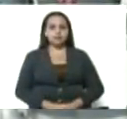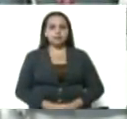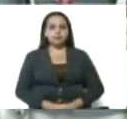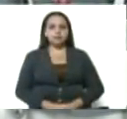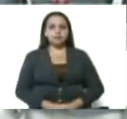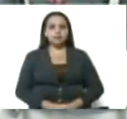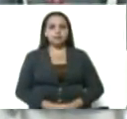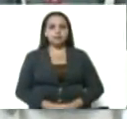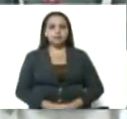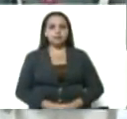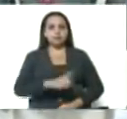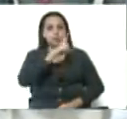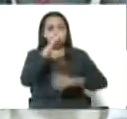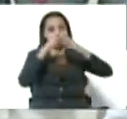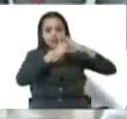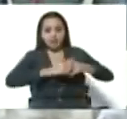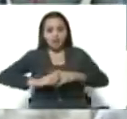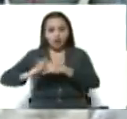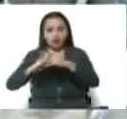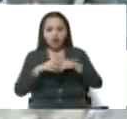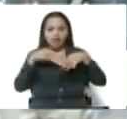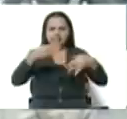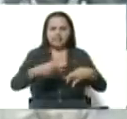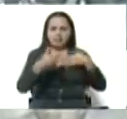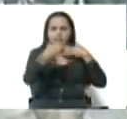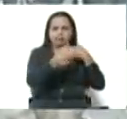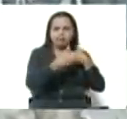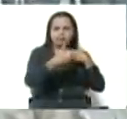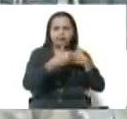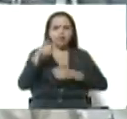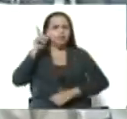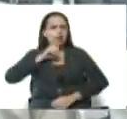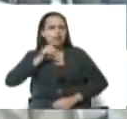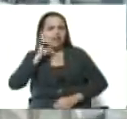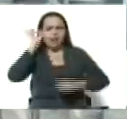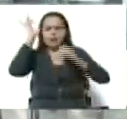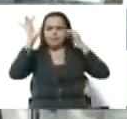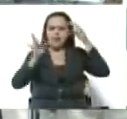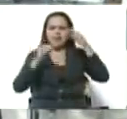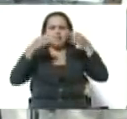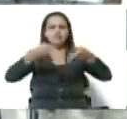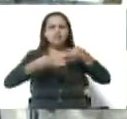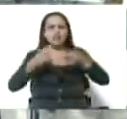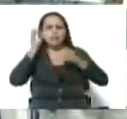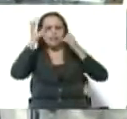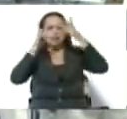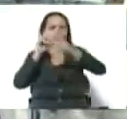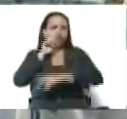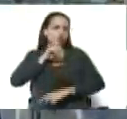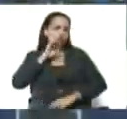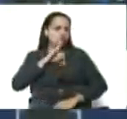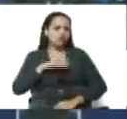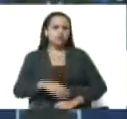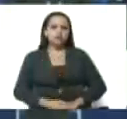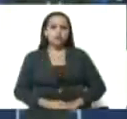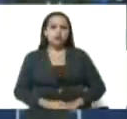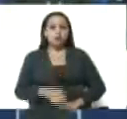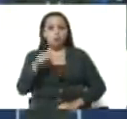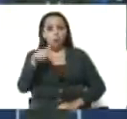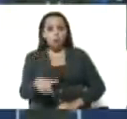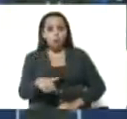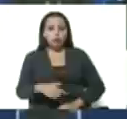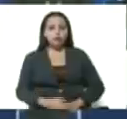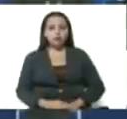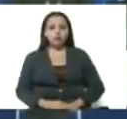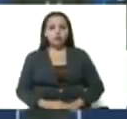el imperio norteamericano no cesen sus ataques en sus mentiras en su campaña sucia hoy en